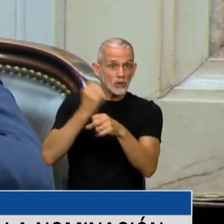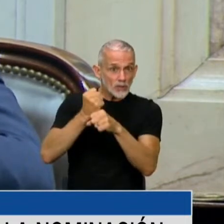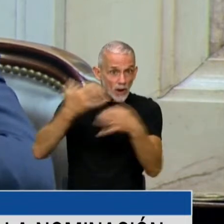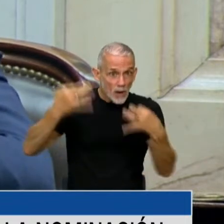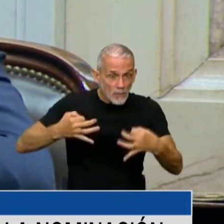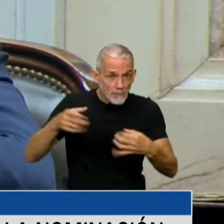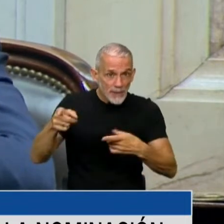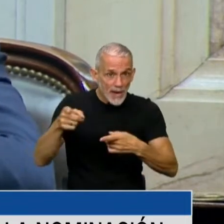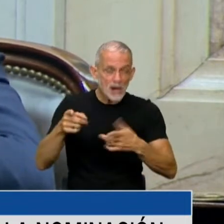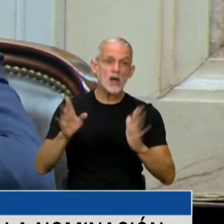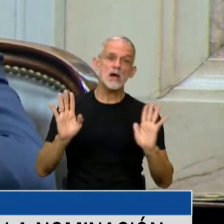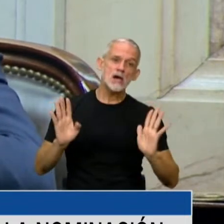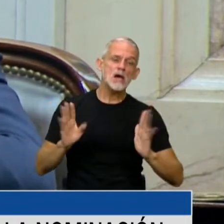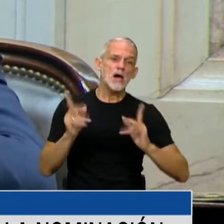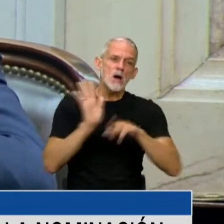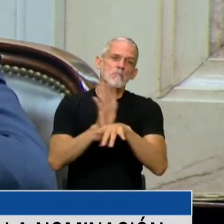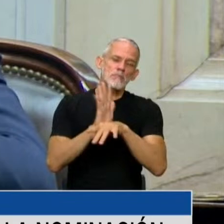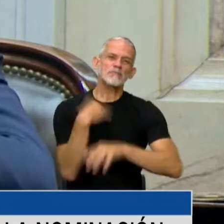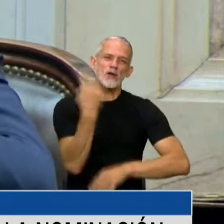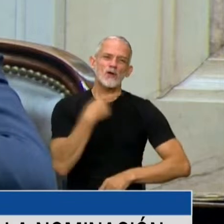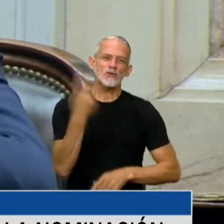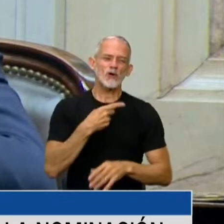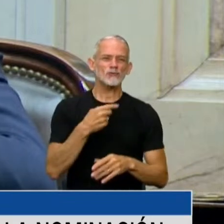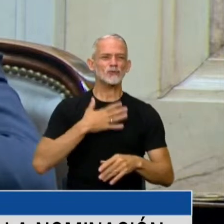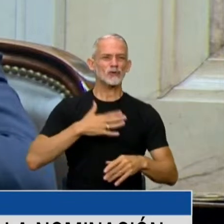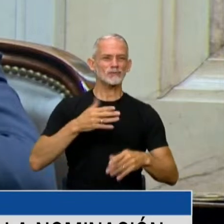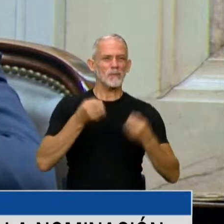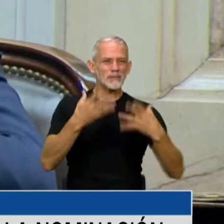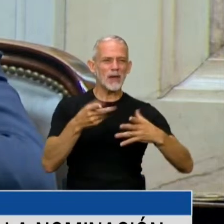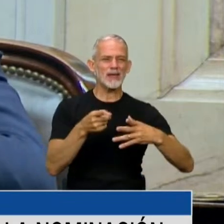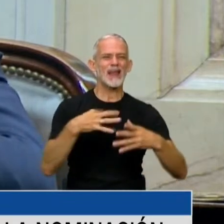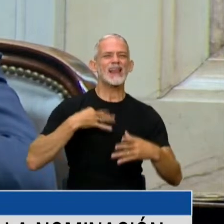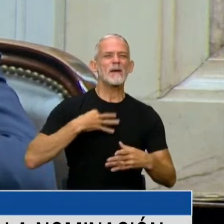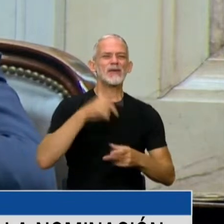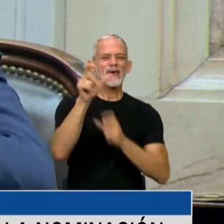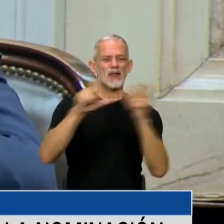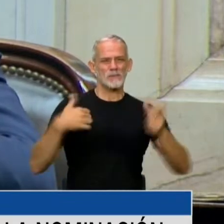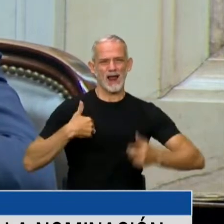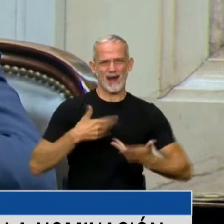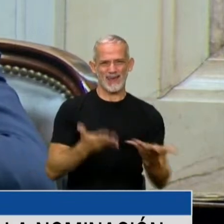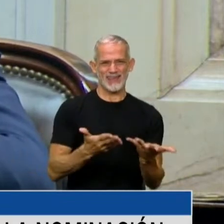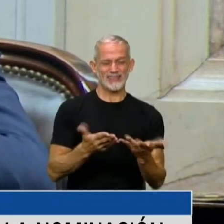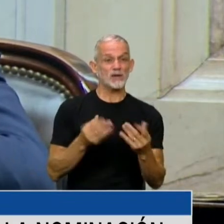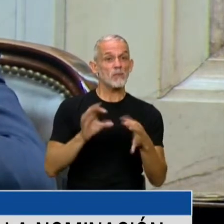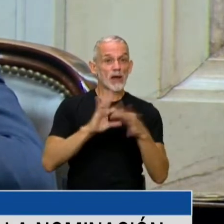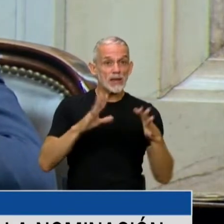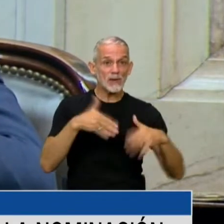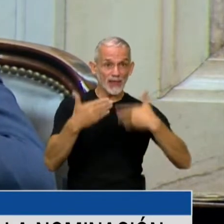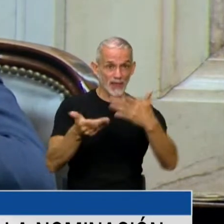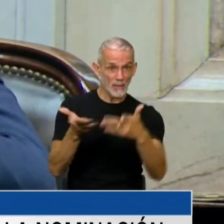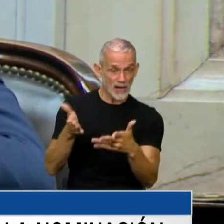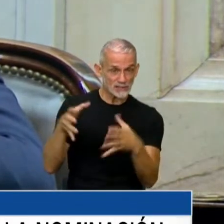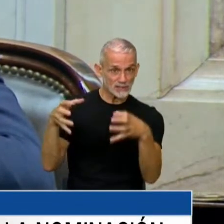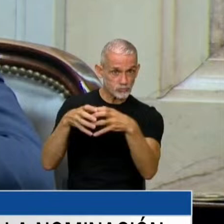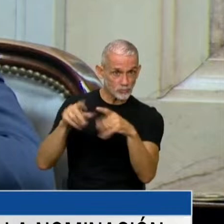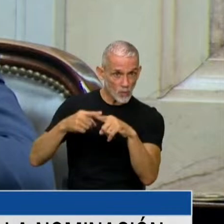satisfactoria, también va a ser satisfactoria la vida de los argentinos, porque La Libertad